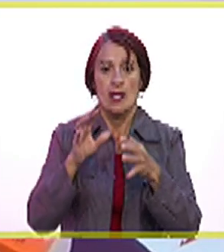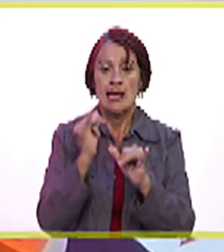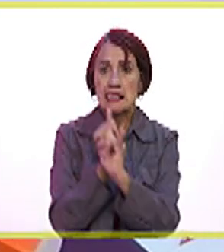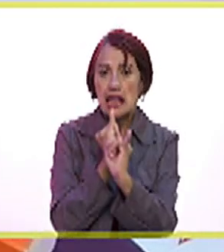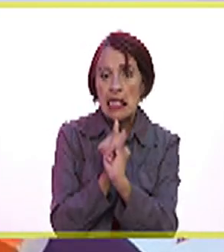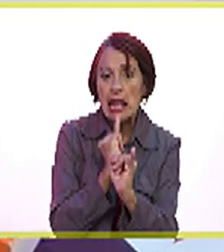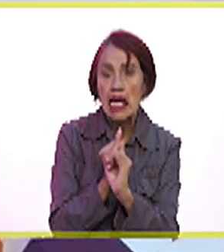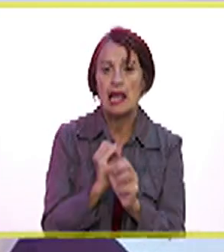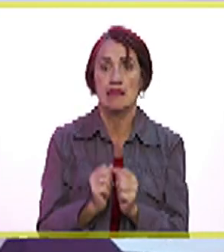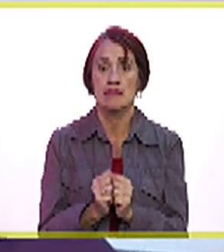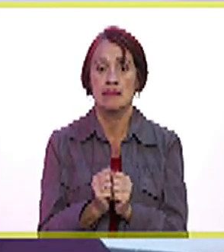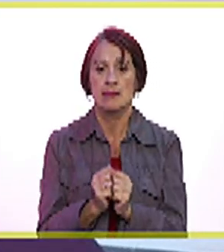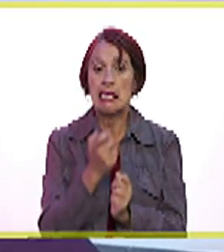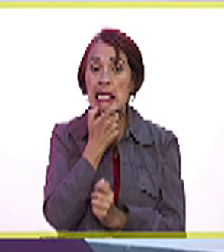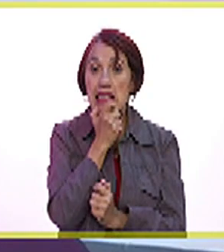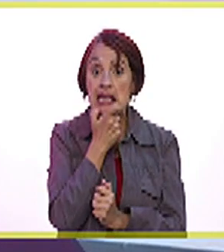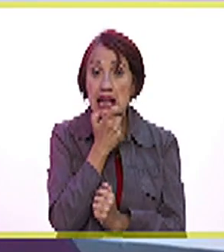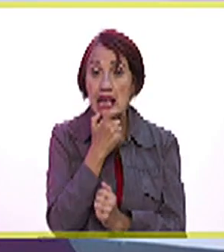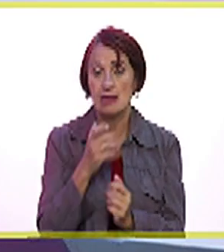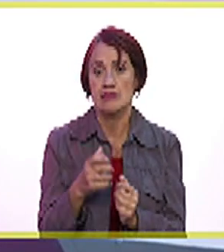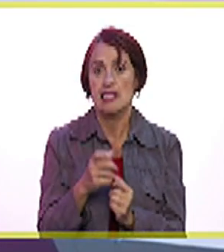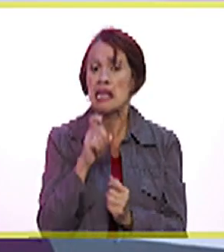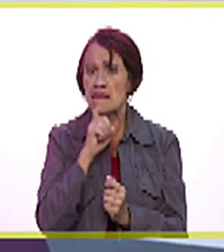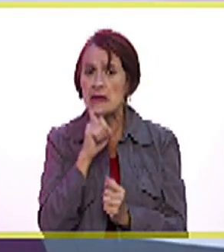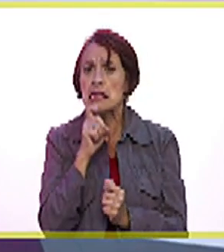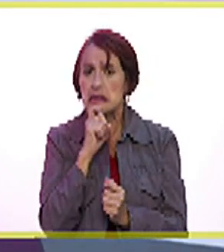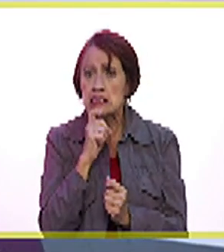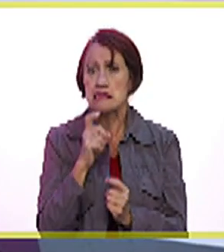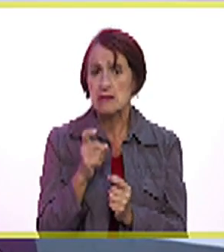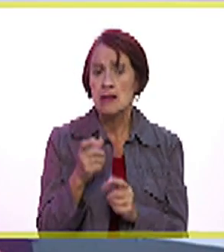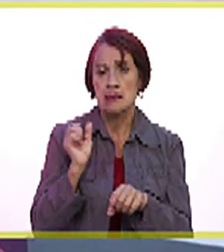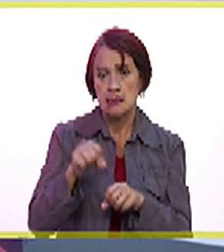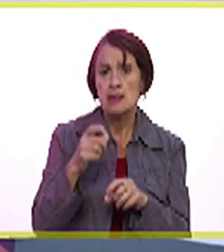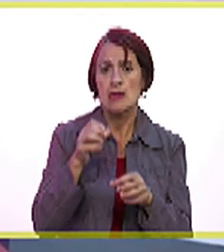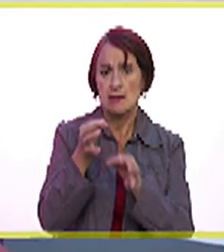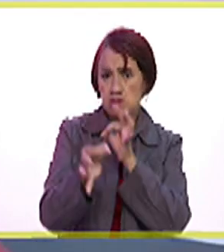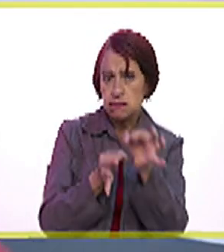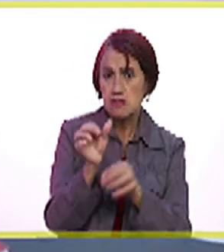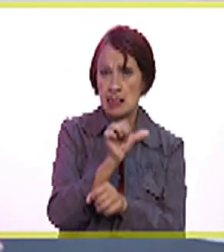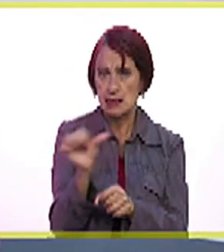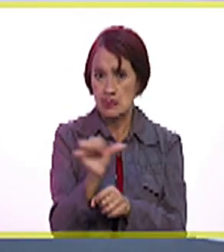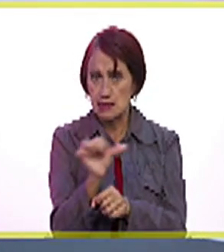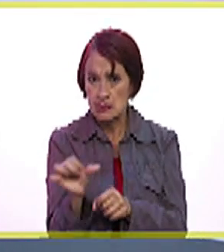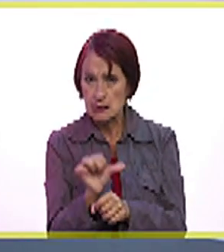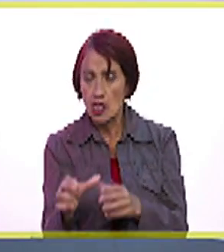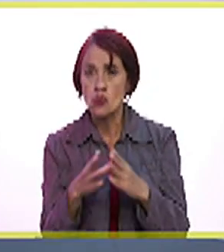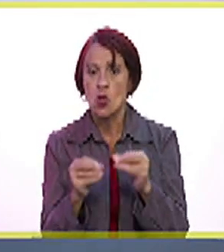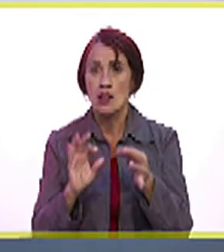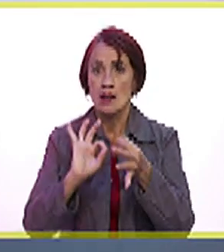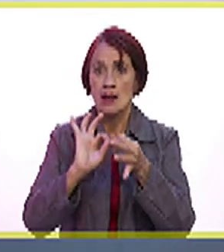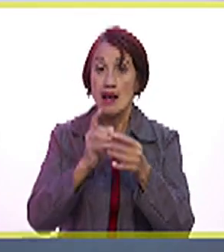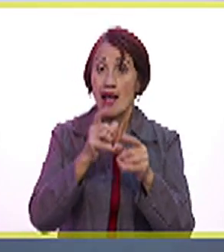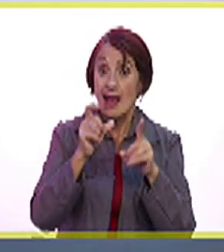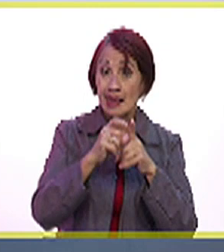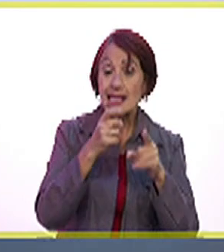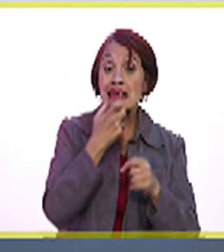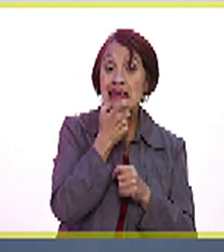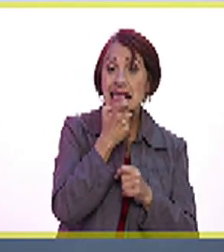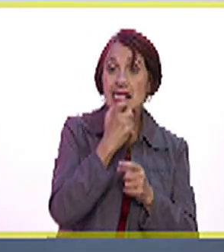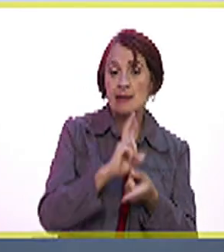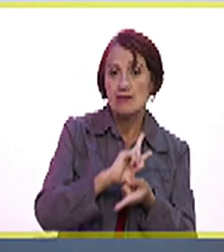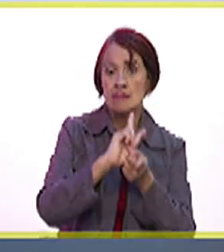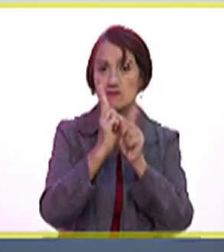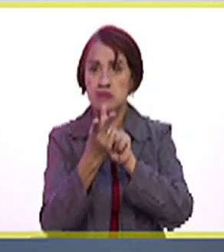electrónico a inglés. Recuerden, primero les va a costar un poquito, siempre se los digo toda la semana, pero vamos a ir traduciendo y nos vamos familiarizando con las